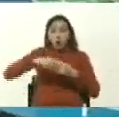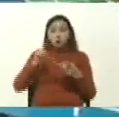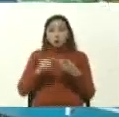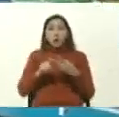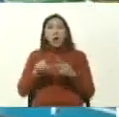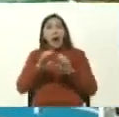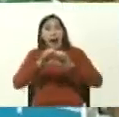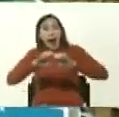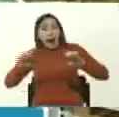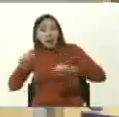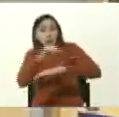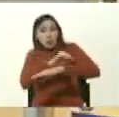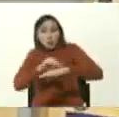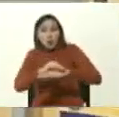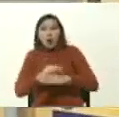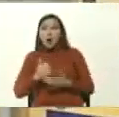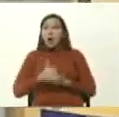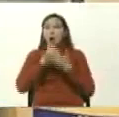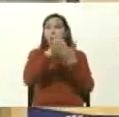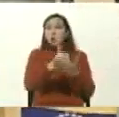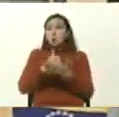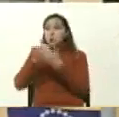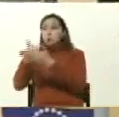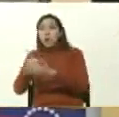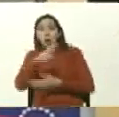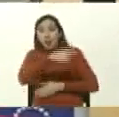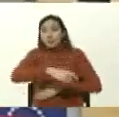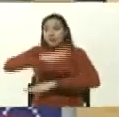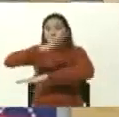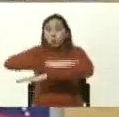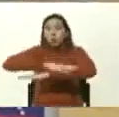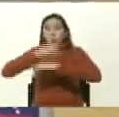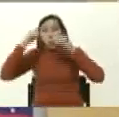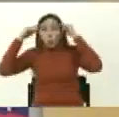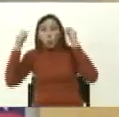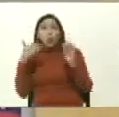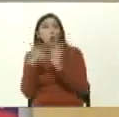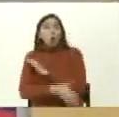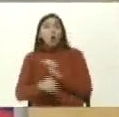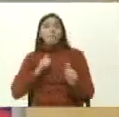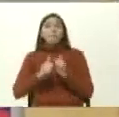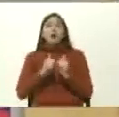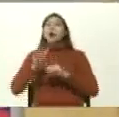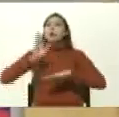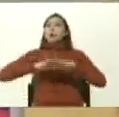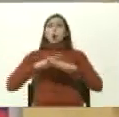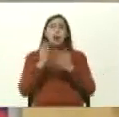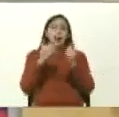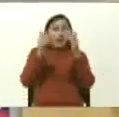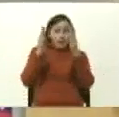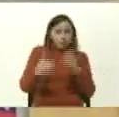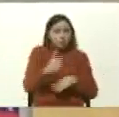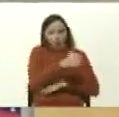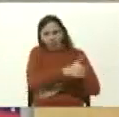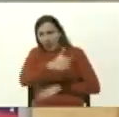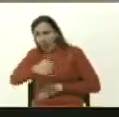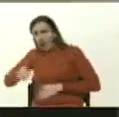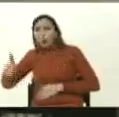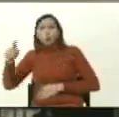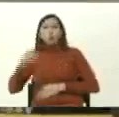Educación, para ayudar a todos nuestros talentos en materia deportiva, porque estos muchachos y estas muchachas que